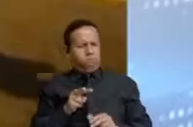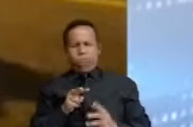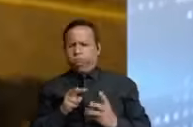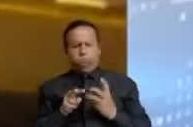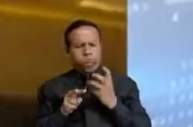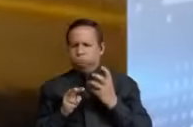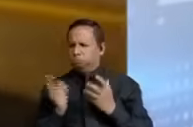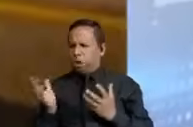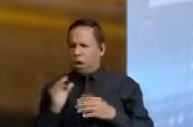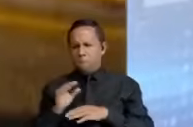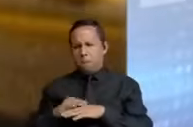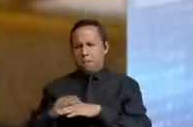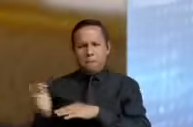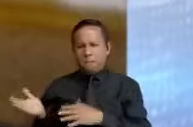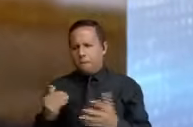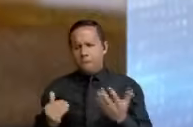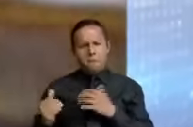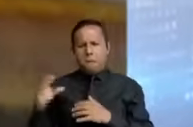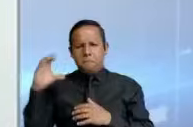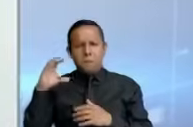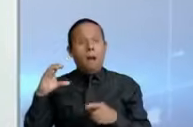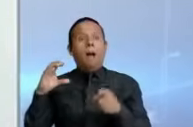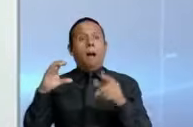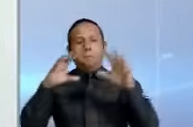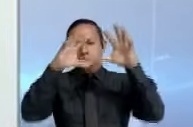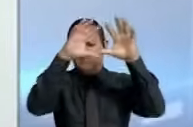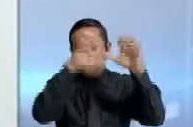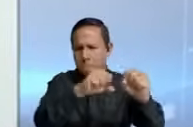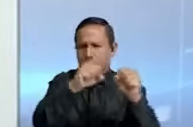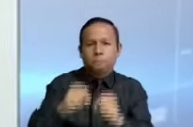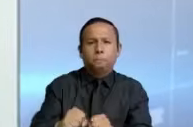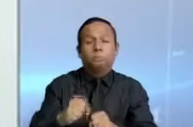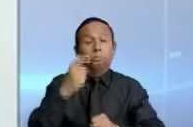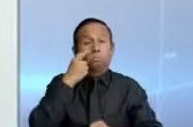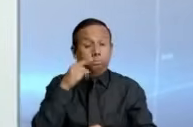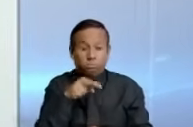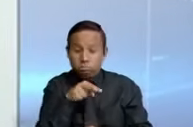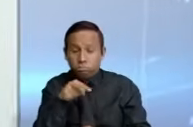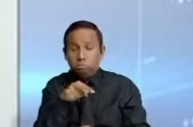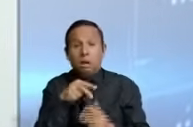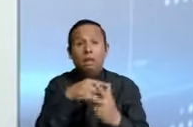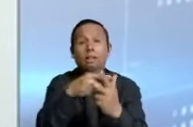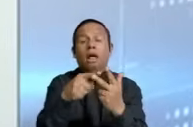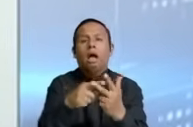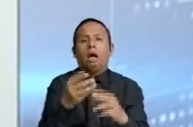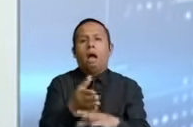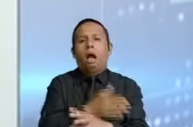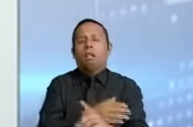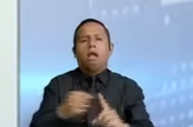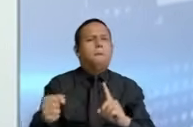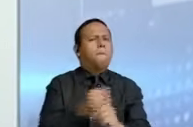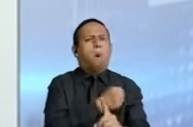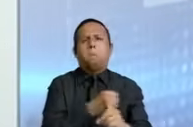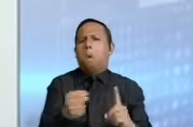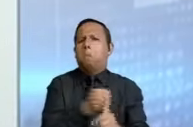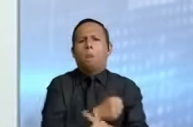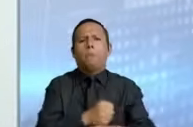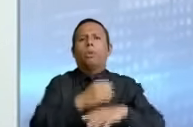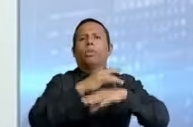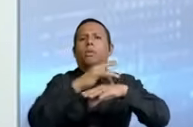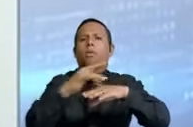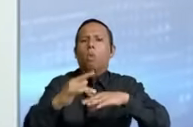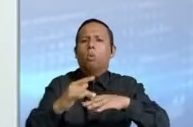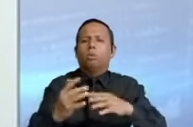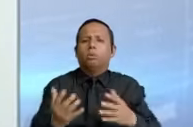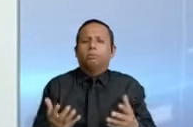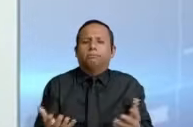cedido a la búsqueda y aprensión de estas personas podemos observar que están golpeados este están desnudos